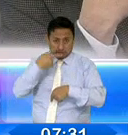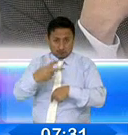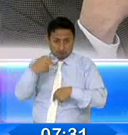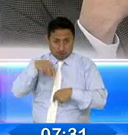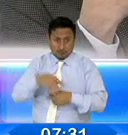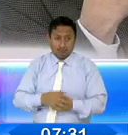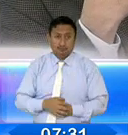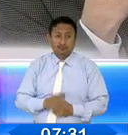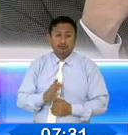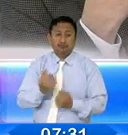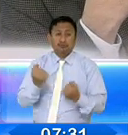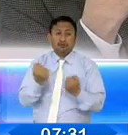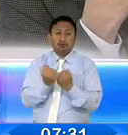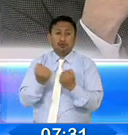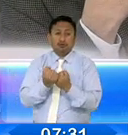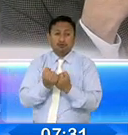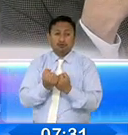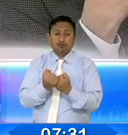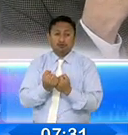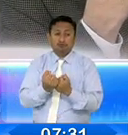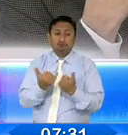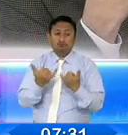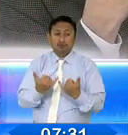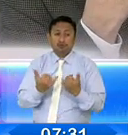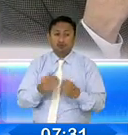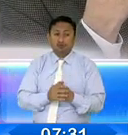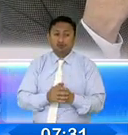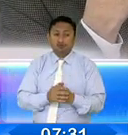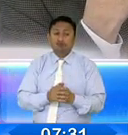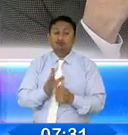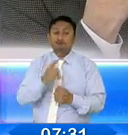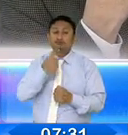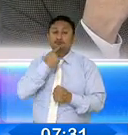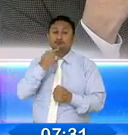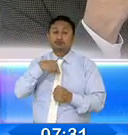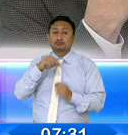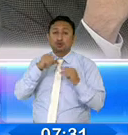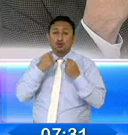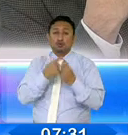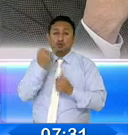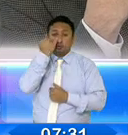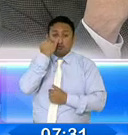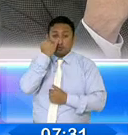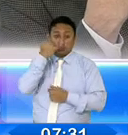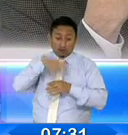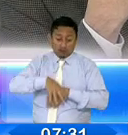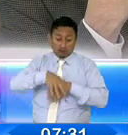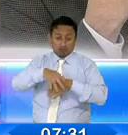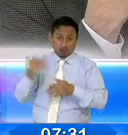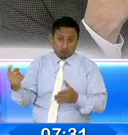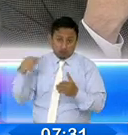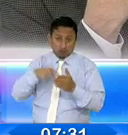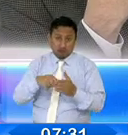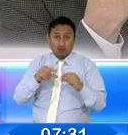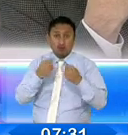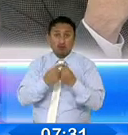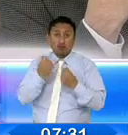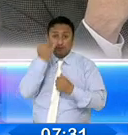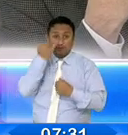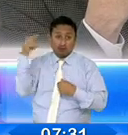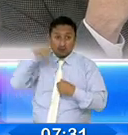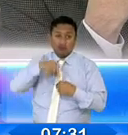sin duda, apoyando. Por lo tanto, creo que no es de decir que solo viene el movimiento indígena o adherentes de Pachacútic, sino se han